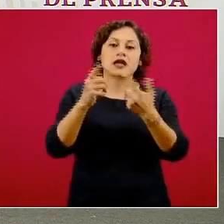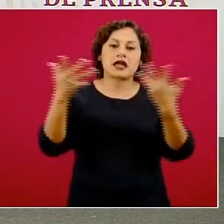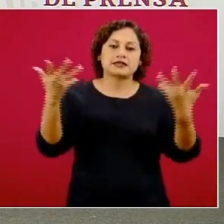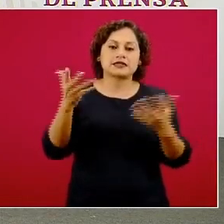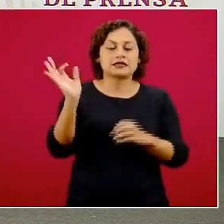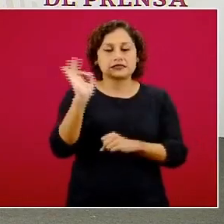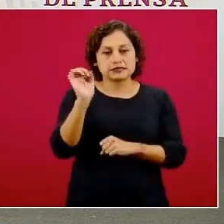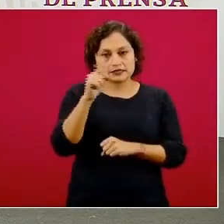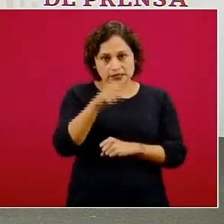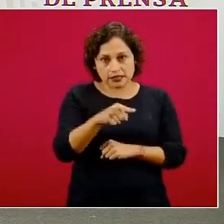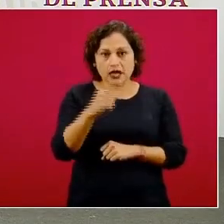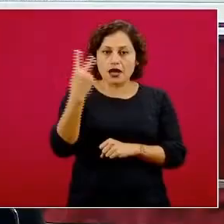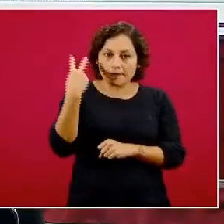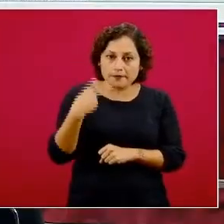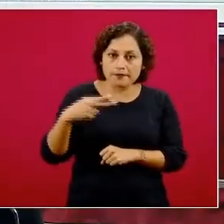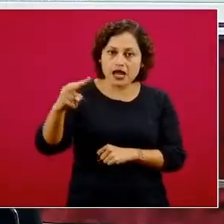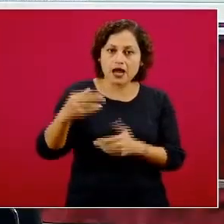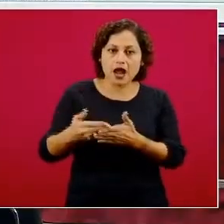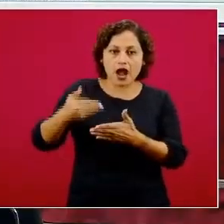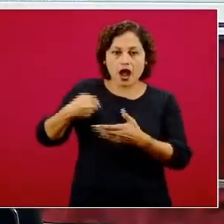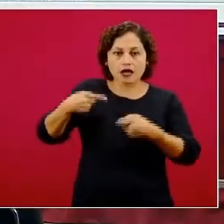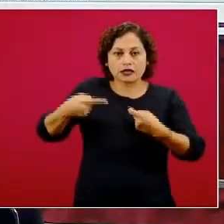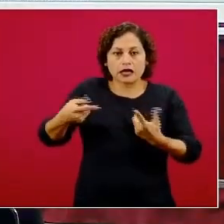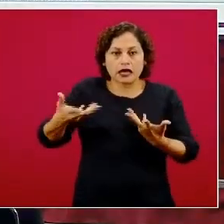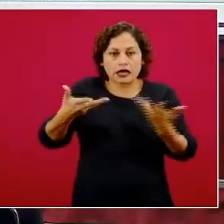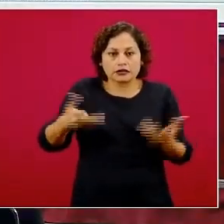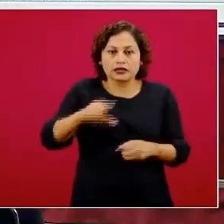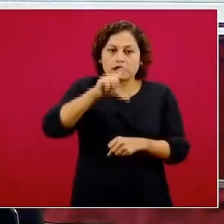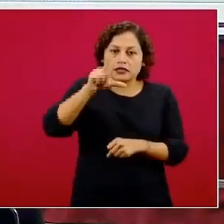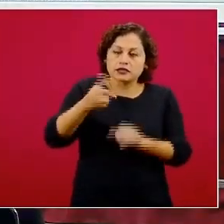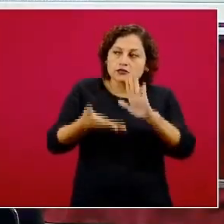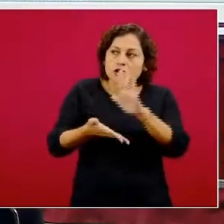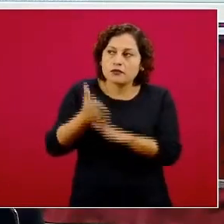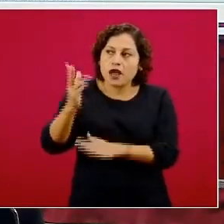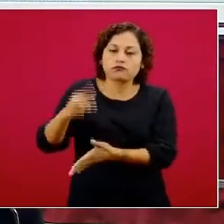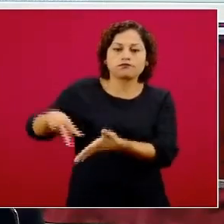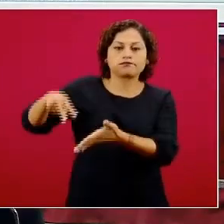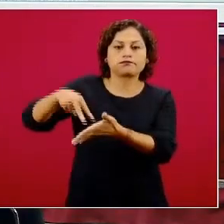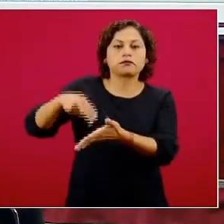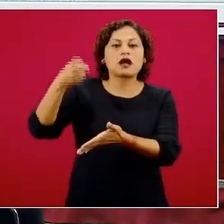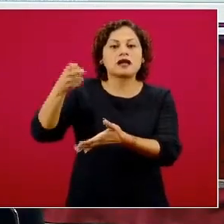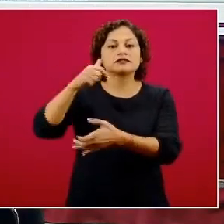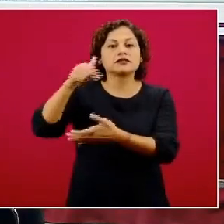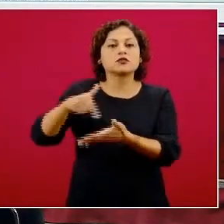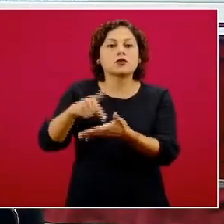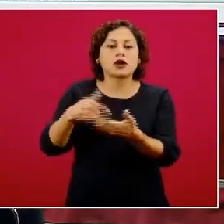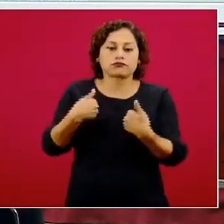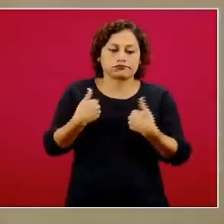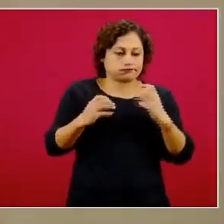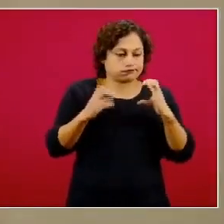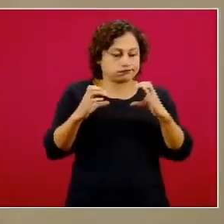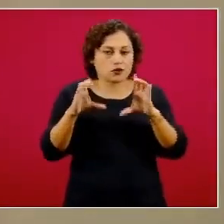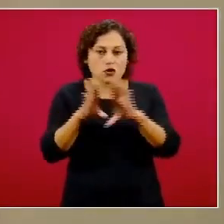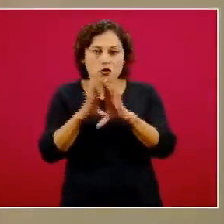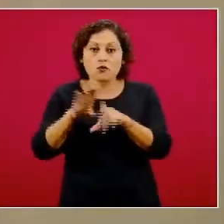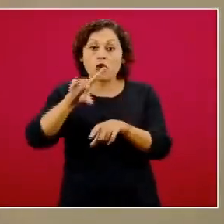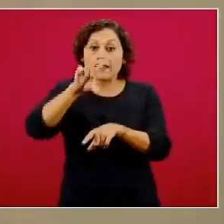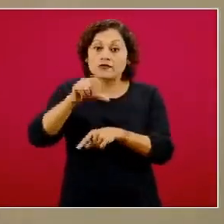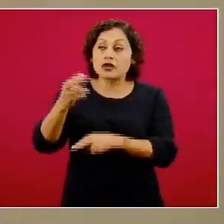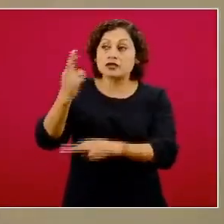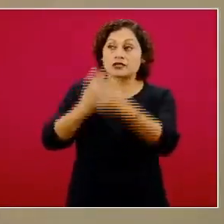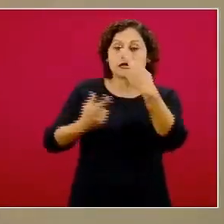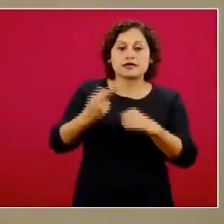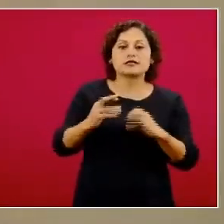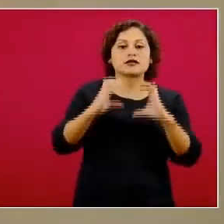y después del viaje, y son información muy valiosa precisamente para que el viajero pueda tener